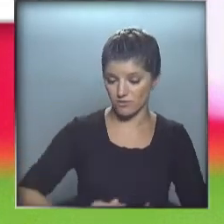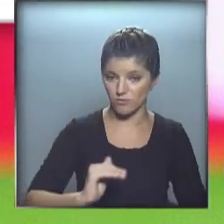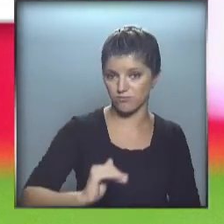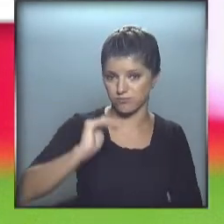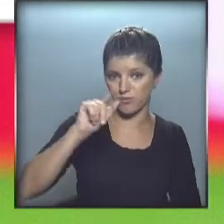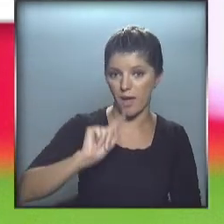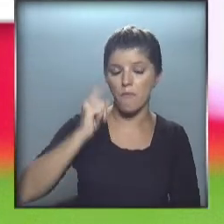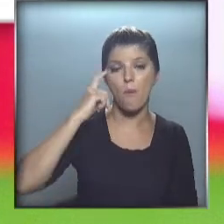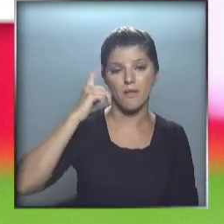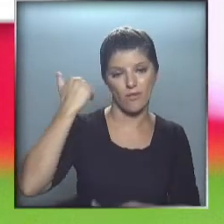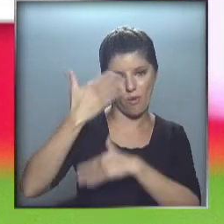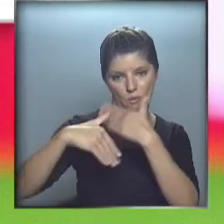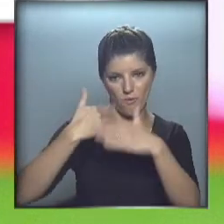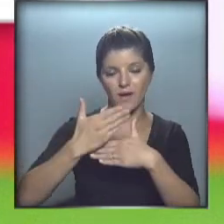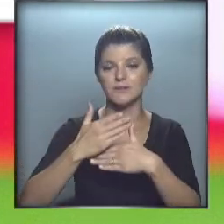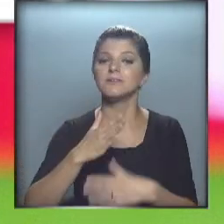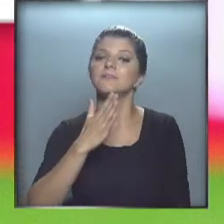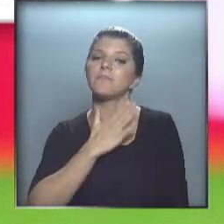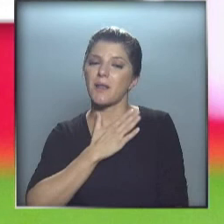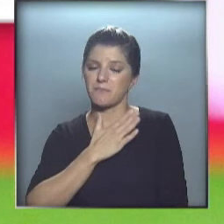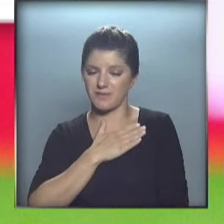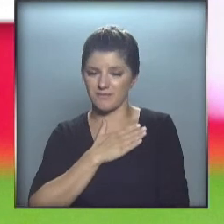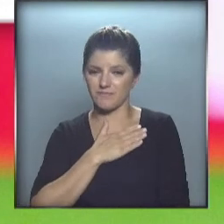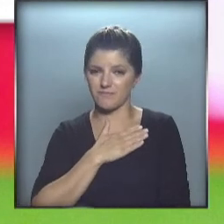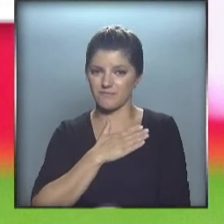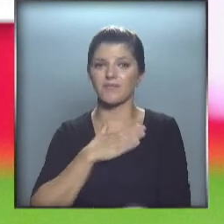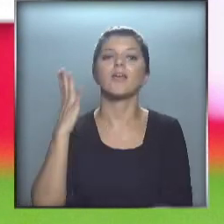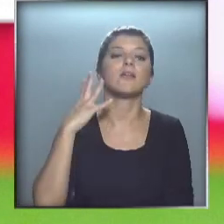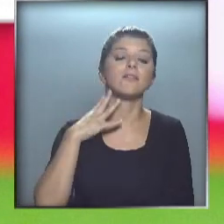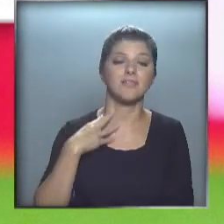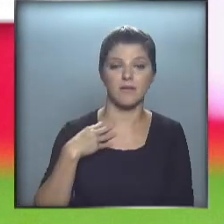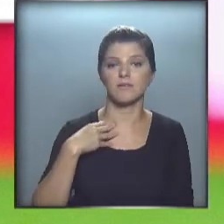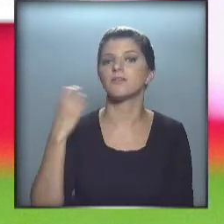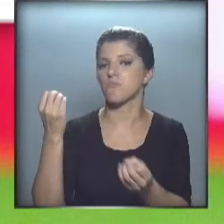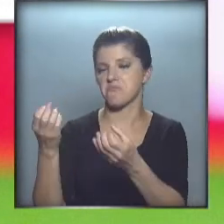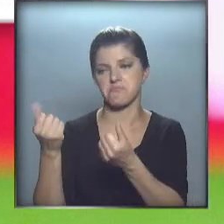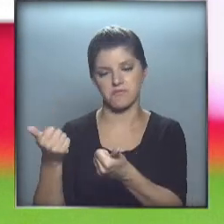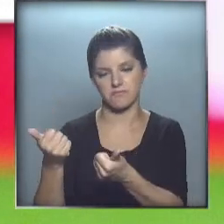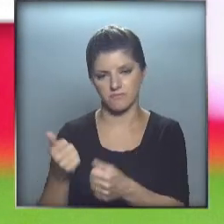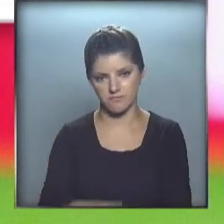jugar al fútbol. Me parece que lo de Tevez es una muy buena actitud.